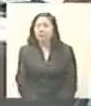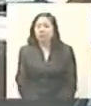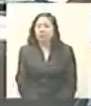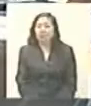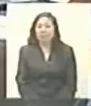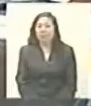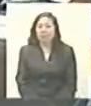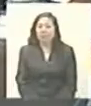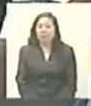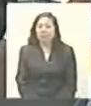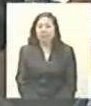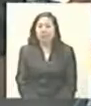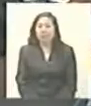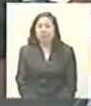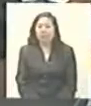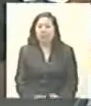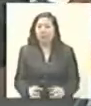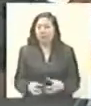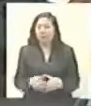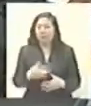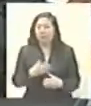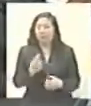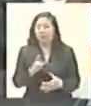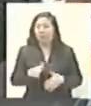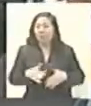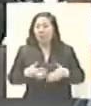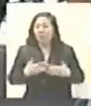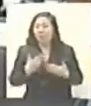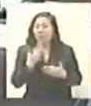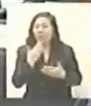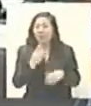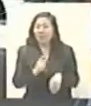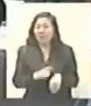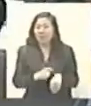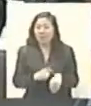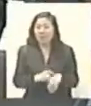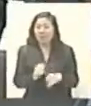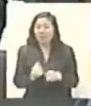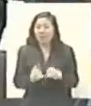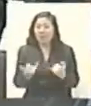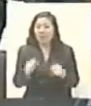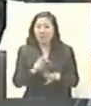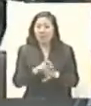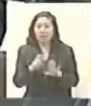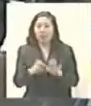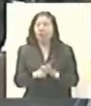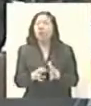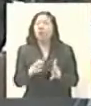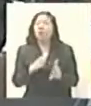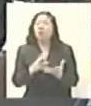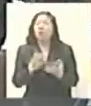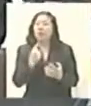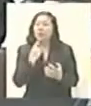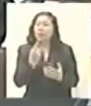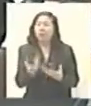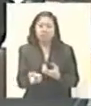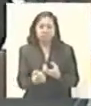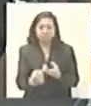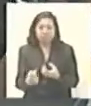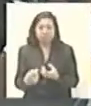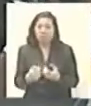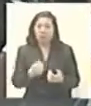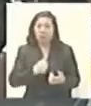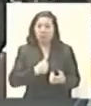Ugataz, así como la dirigencia de la Comisión de Salud para poder a tiempo dictaminar sobre este proyecto. Solamente quería, recogiendo